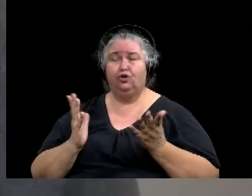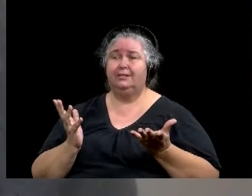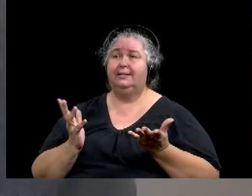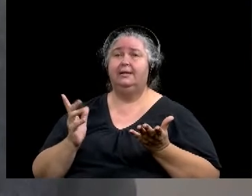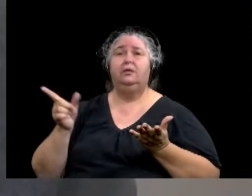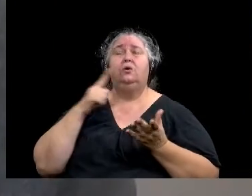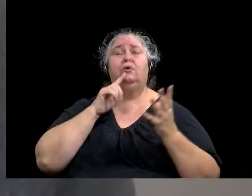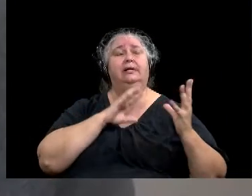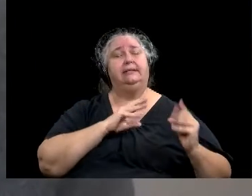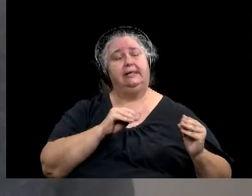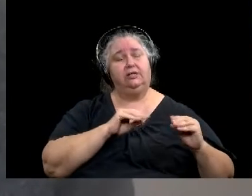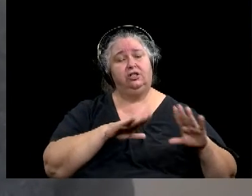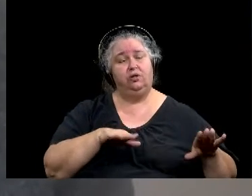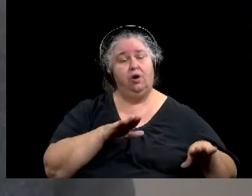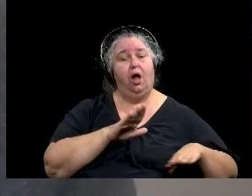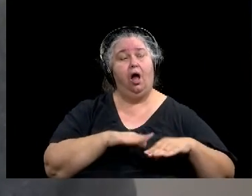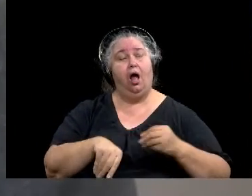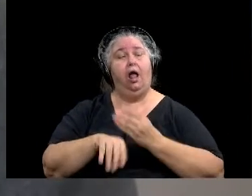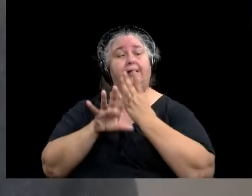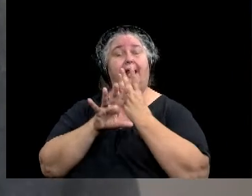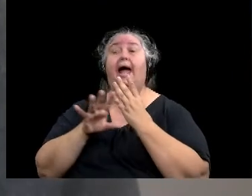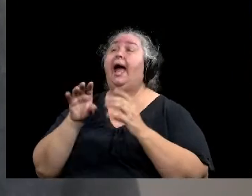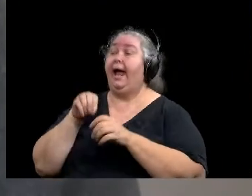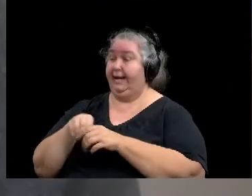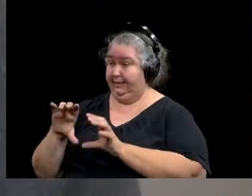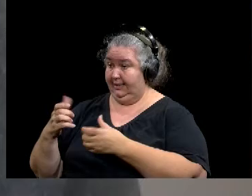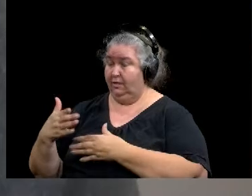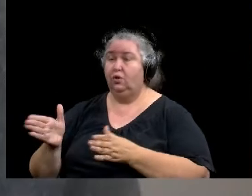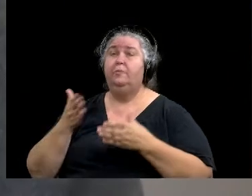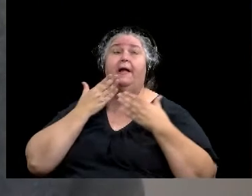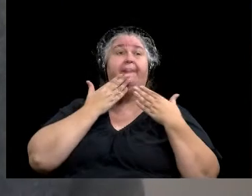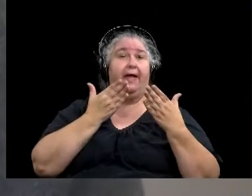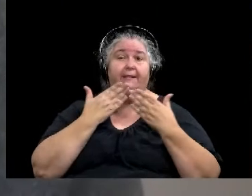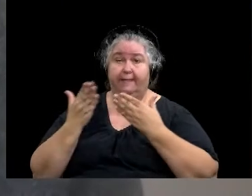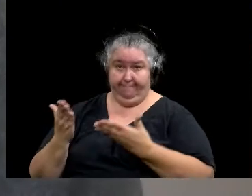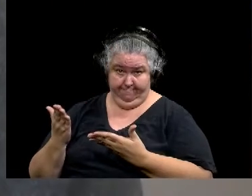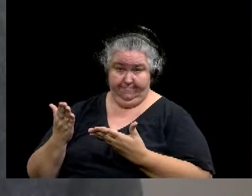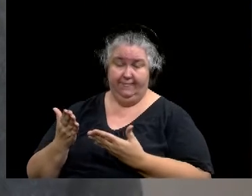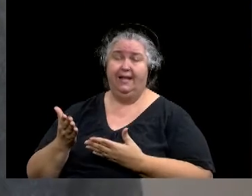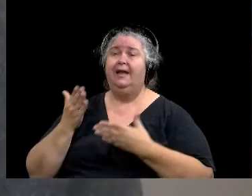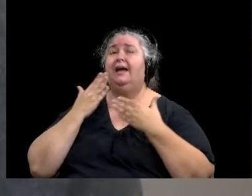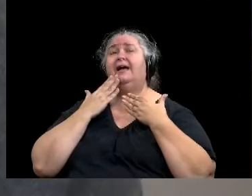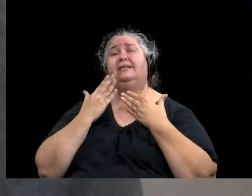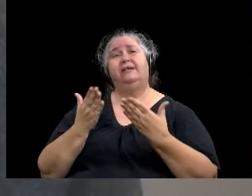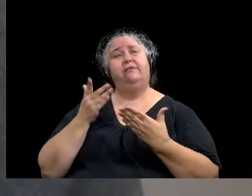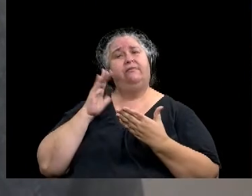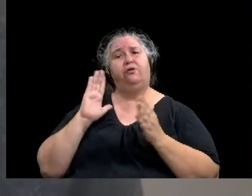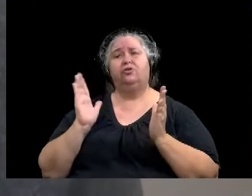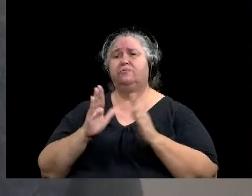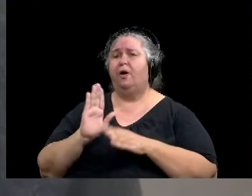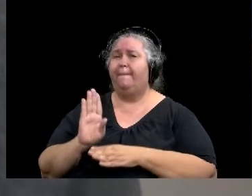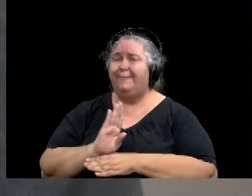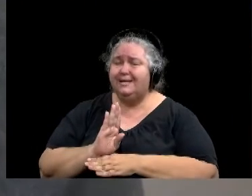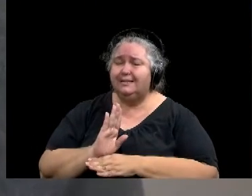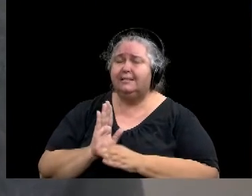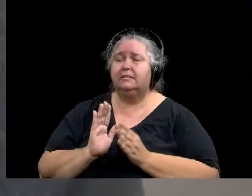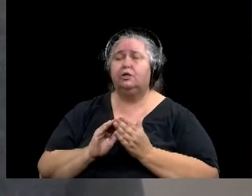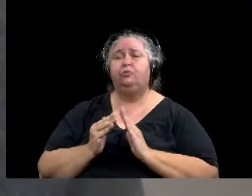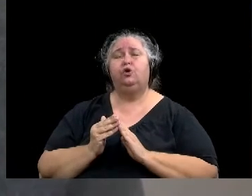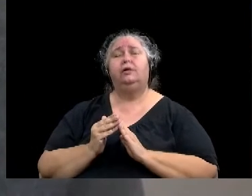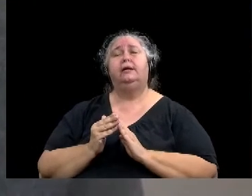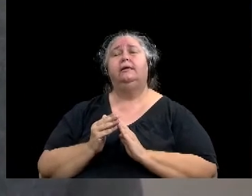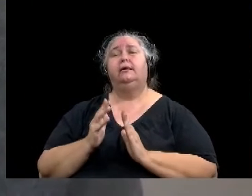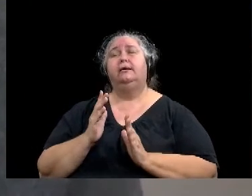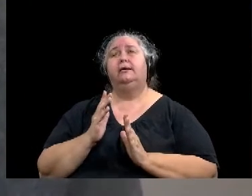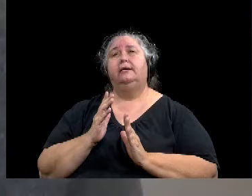mis vecinos los educadores las maestras y gracias a ellos gracias por las personas